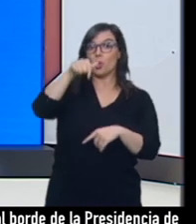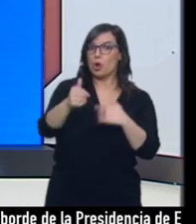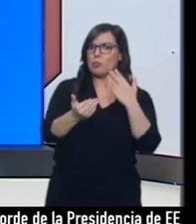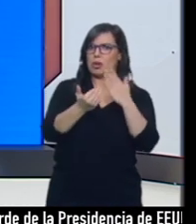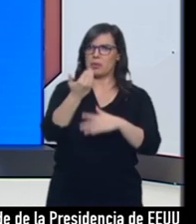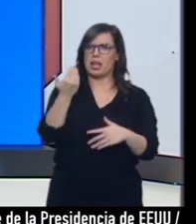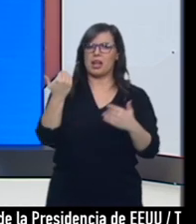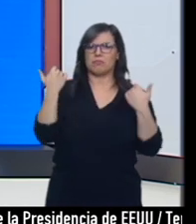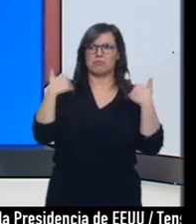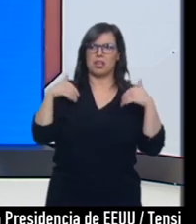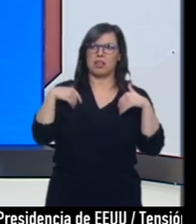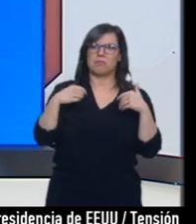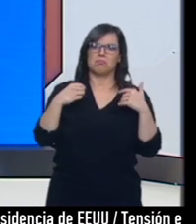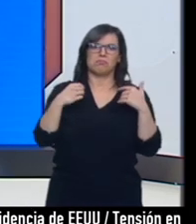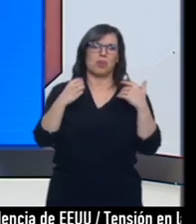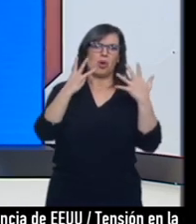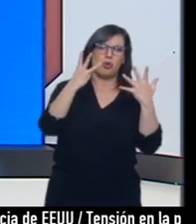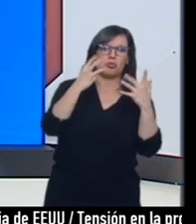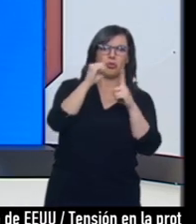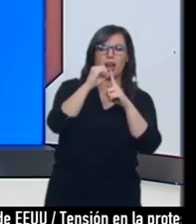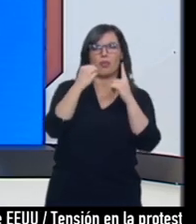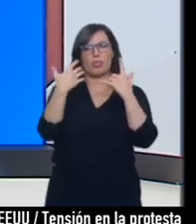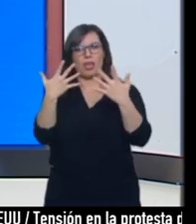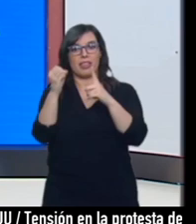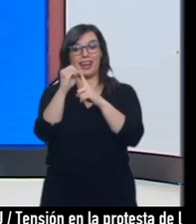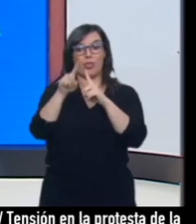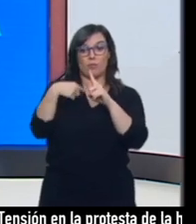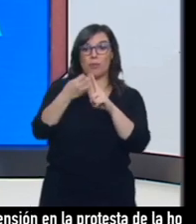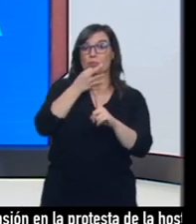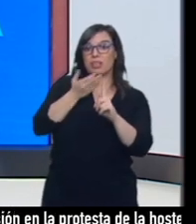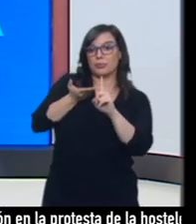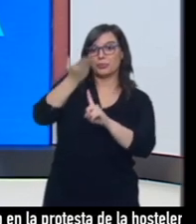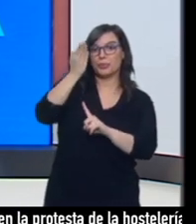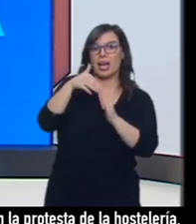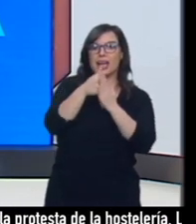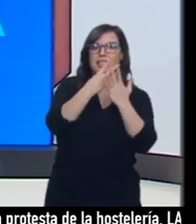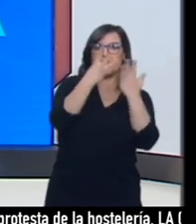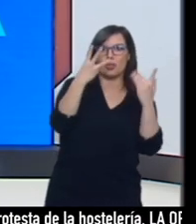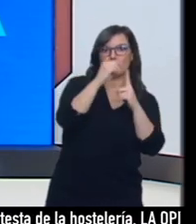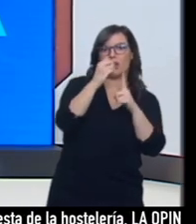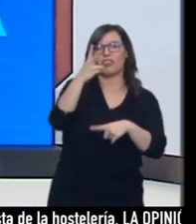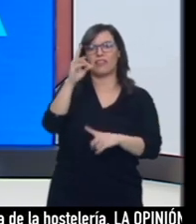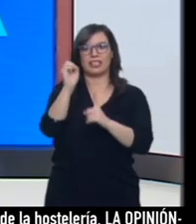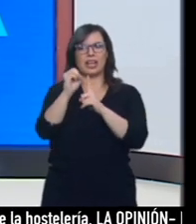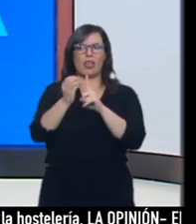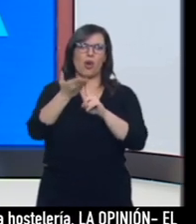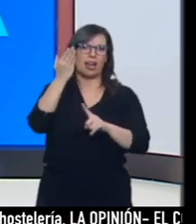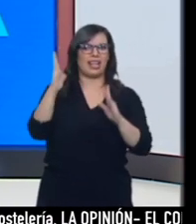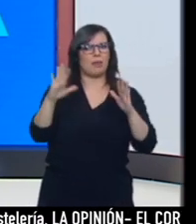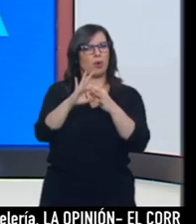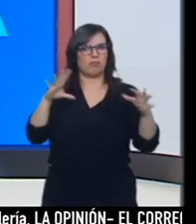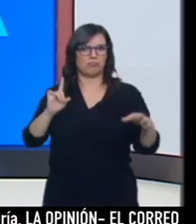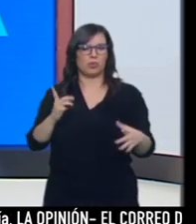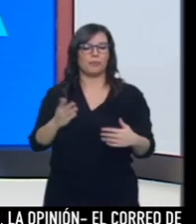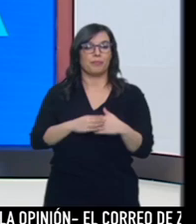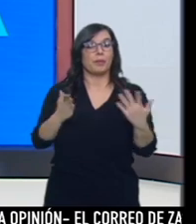ya hemos amanecido sin bajar de los 8 o 10 grados y por la tarde vamos a subir hasta los 18 o 20. Temperaturas en general altas para la época, pero eso sí,